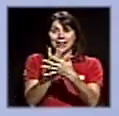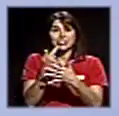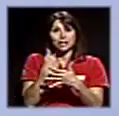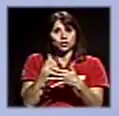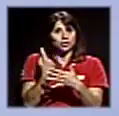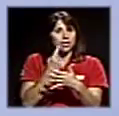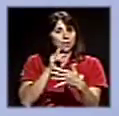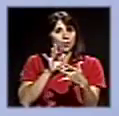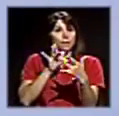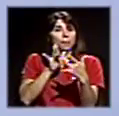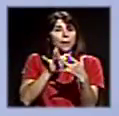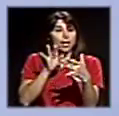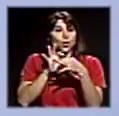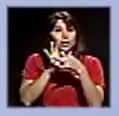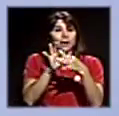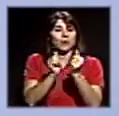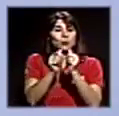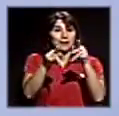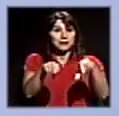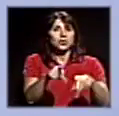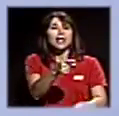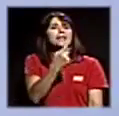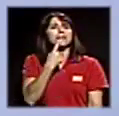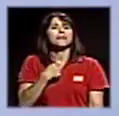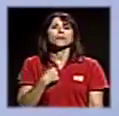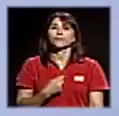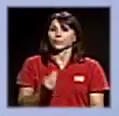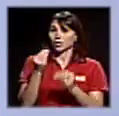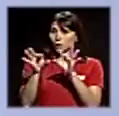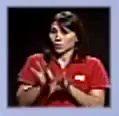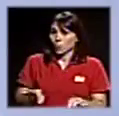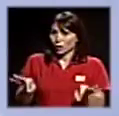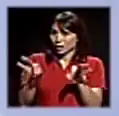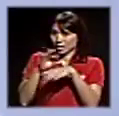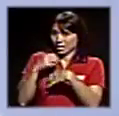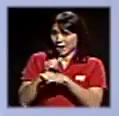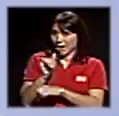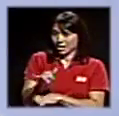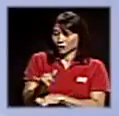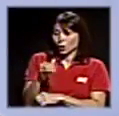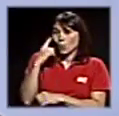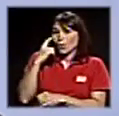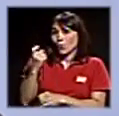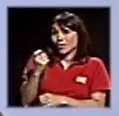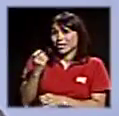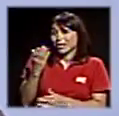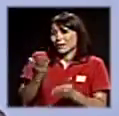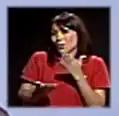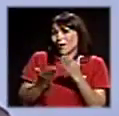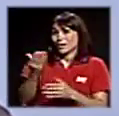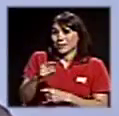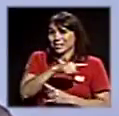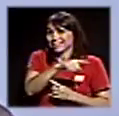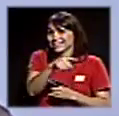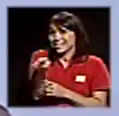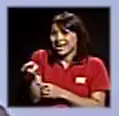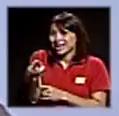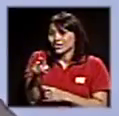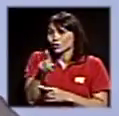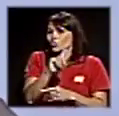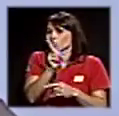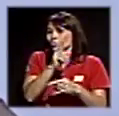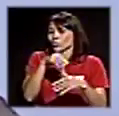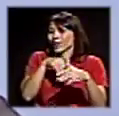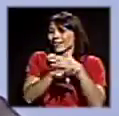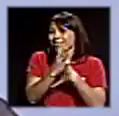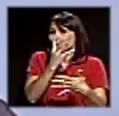todo, ella me dijo que era muy importante que se hiciera eso porque de otra manera probablemente ellos, si no estuvieran dentro de la cárcel, en la